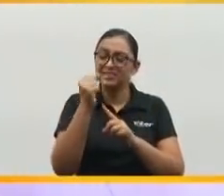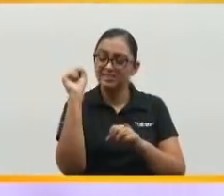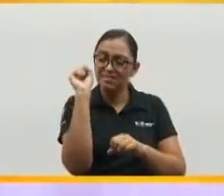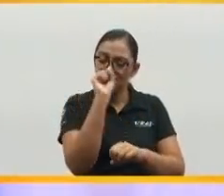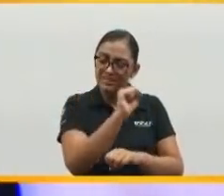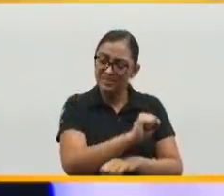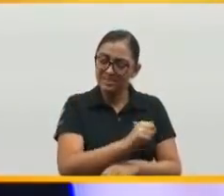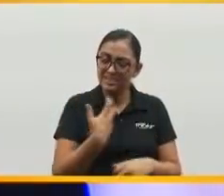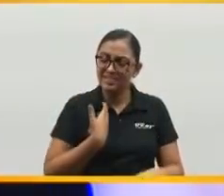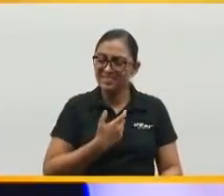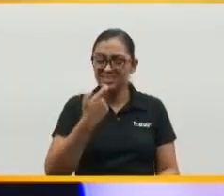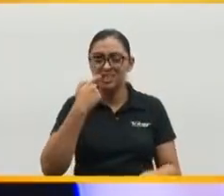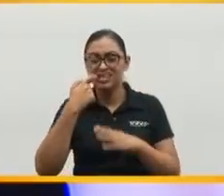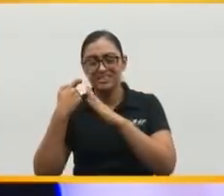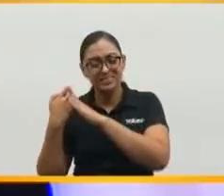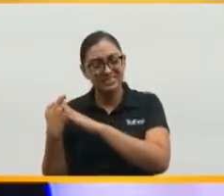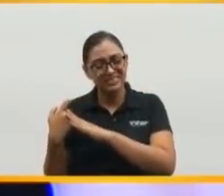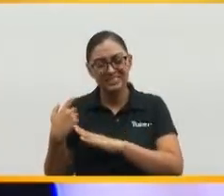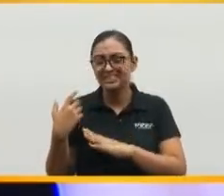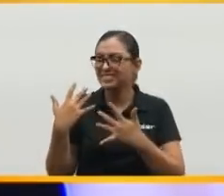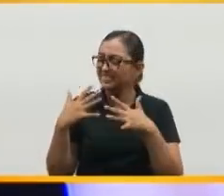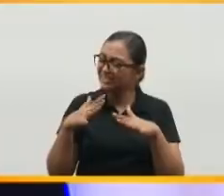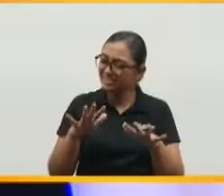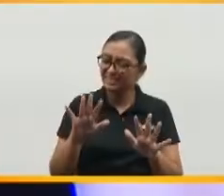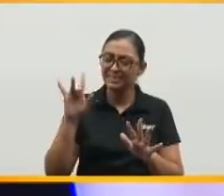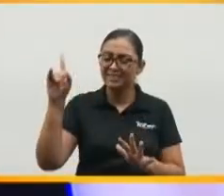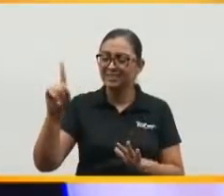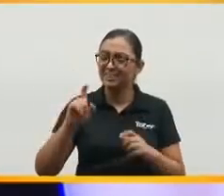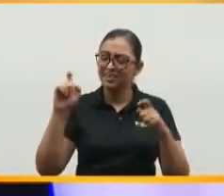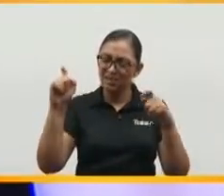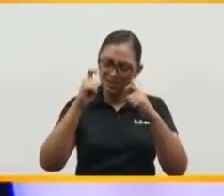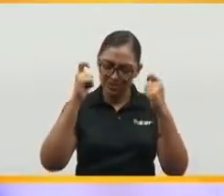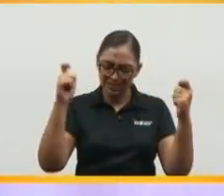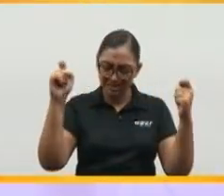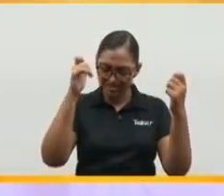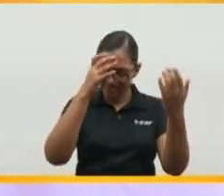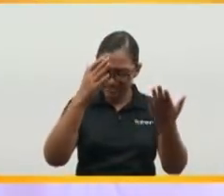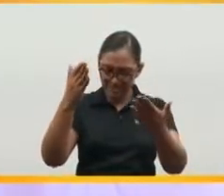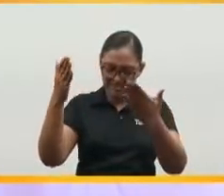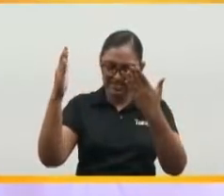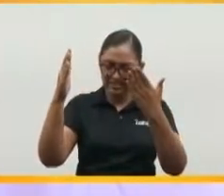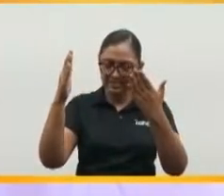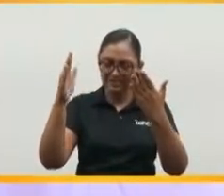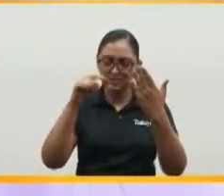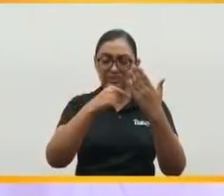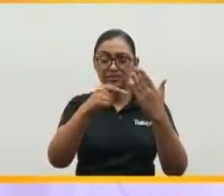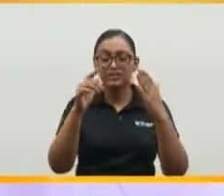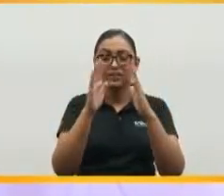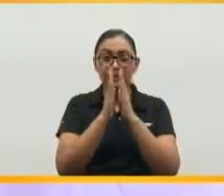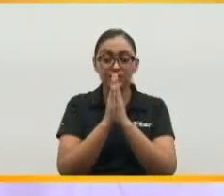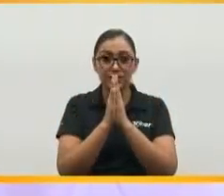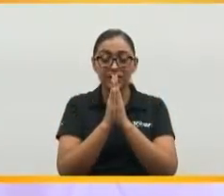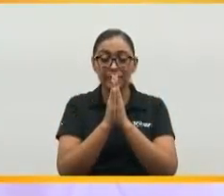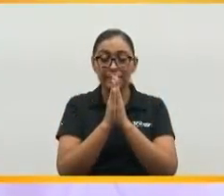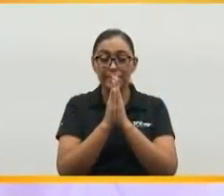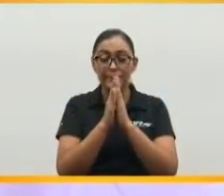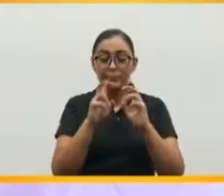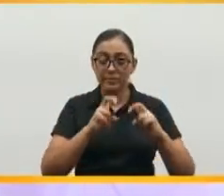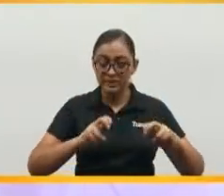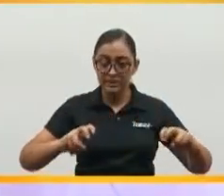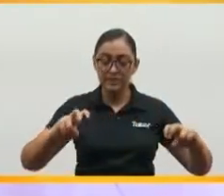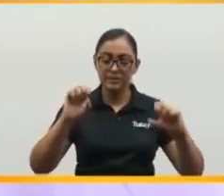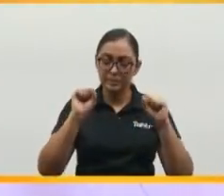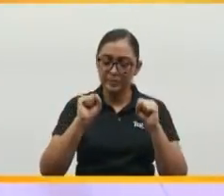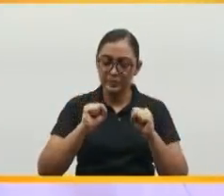nuestras compulsiones. Ayúdanos a glorificarte en todo lo que hacemos. Si ha orado conmigo, mientras toma su asiento,